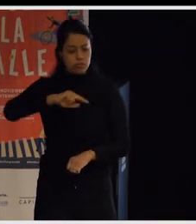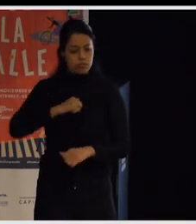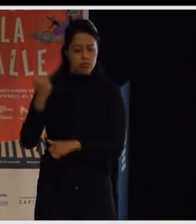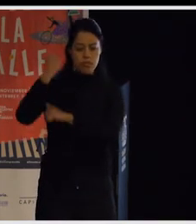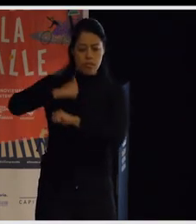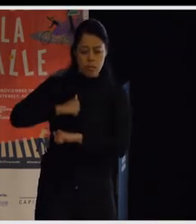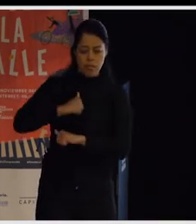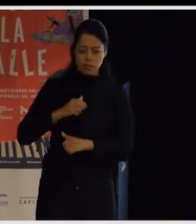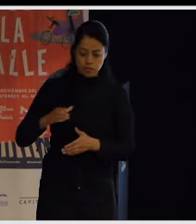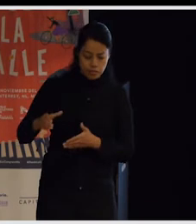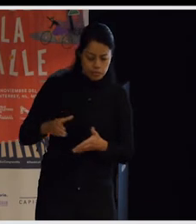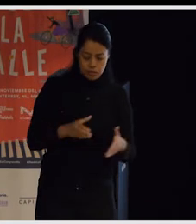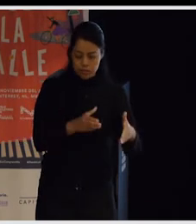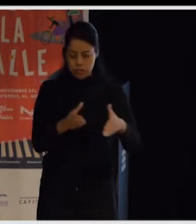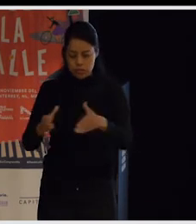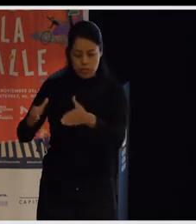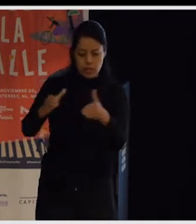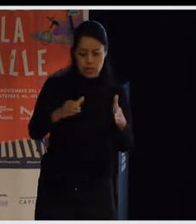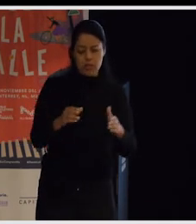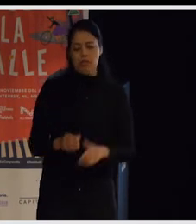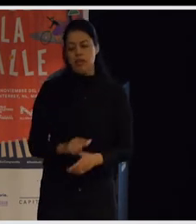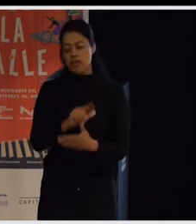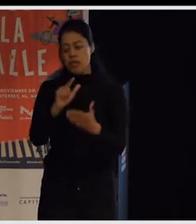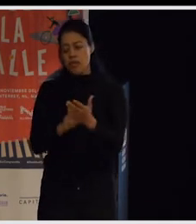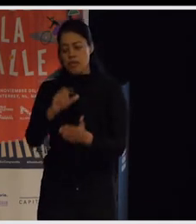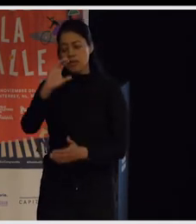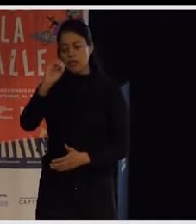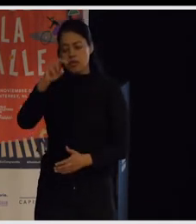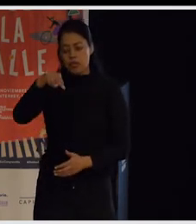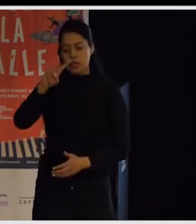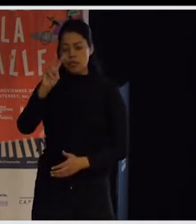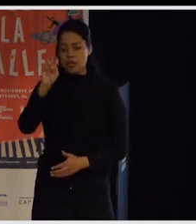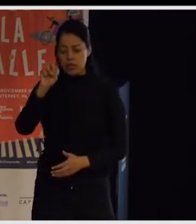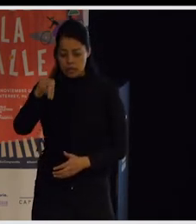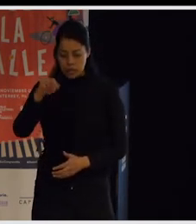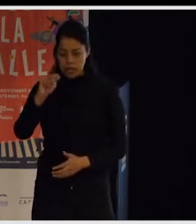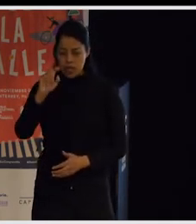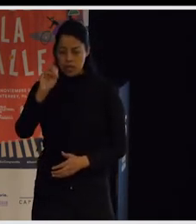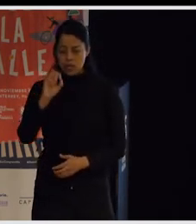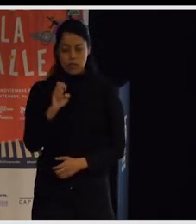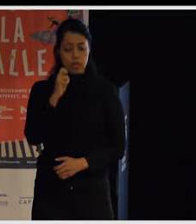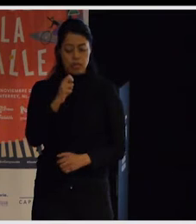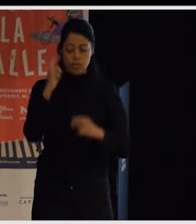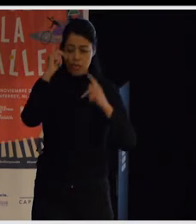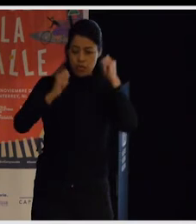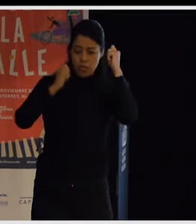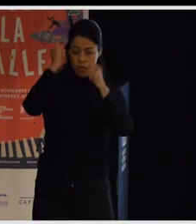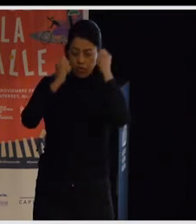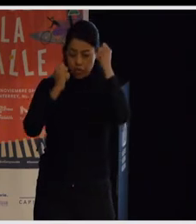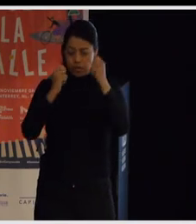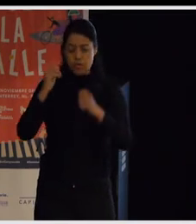la ruta de los conventos que es uno de los atractivos turísticos de morelos que compartimos con puebla